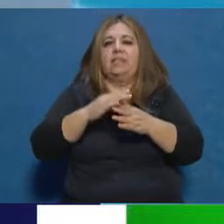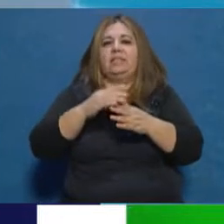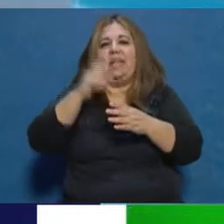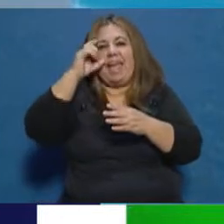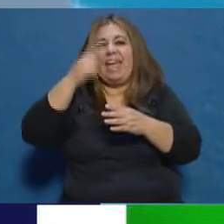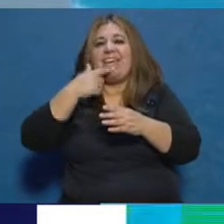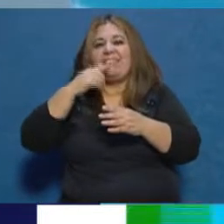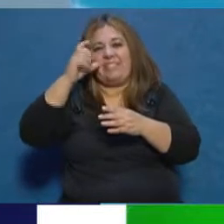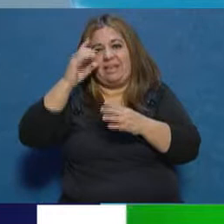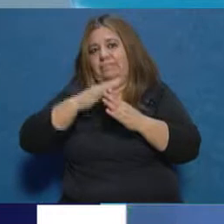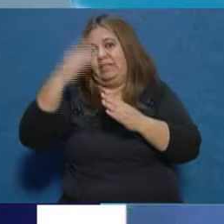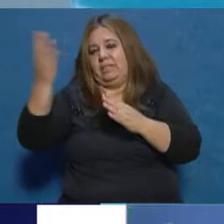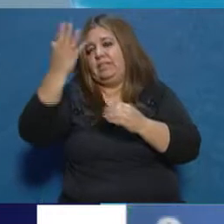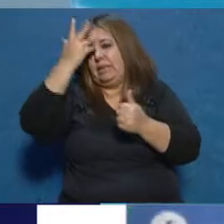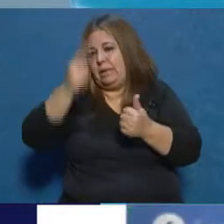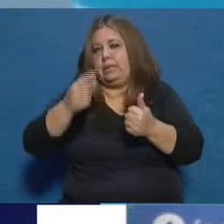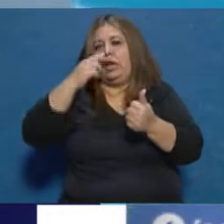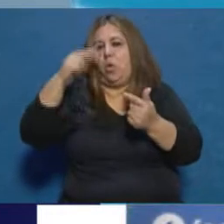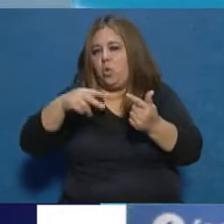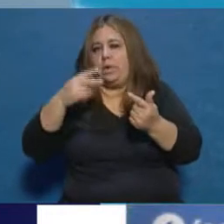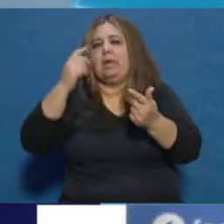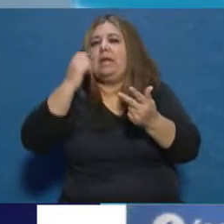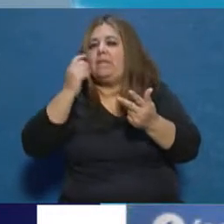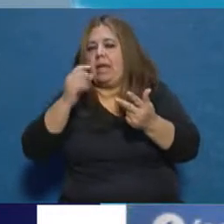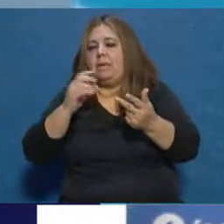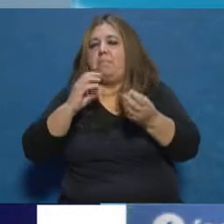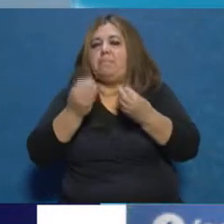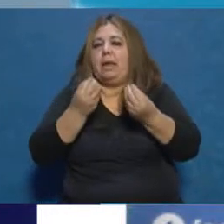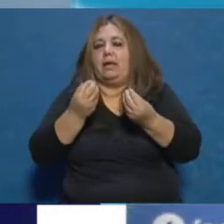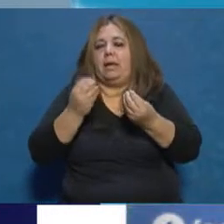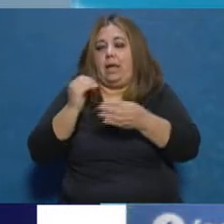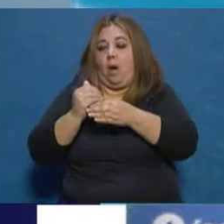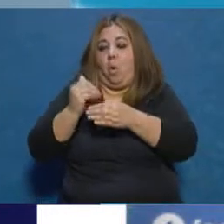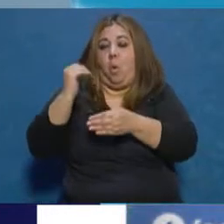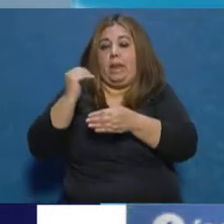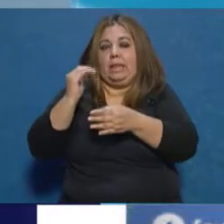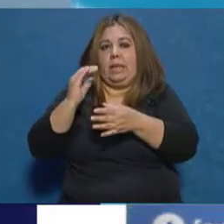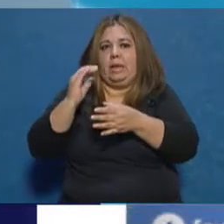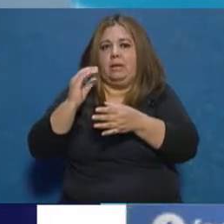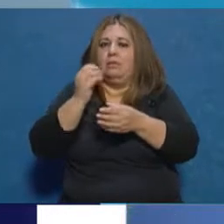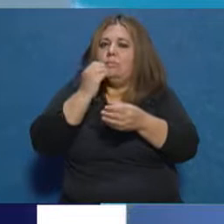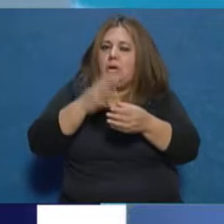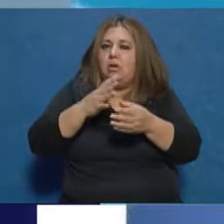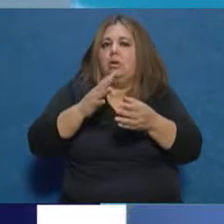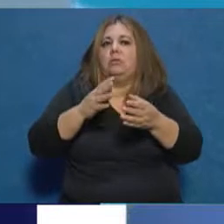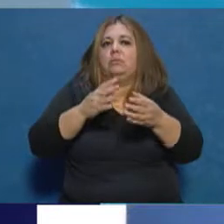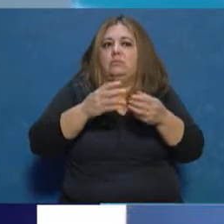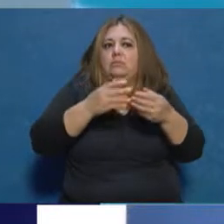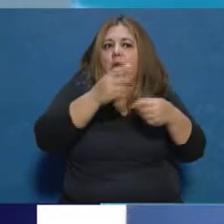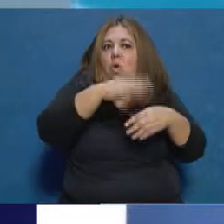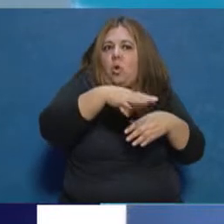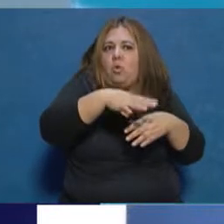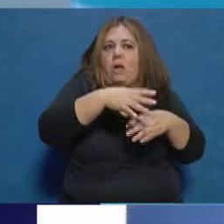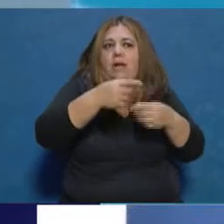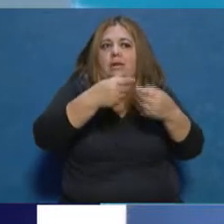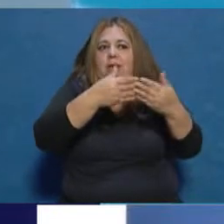algún modo ir flexibilizando aún más la situación en esa región de la provincia, atendiendo a que no hay casos de coronavirus y no los ha habido